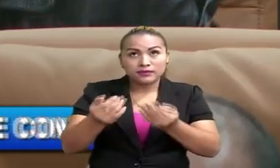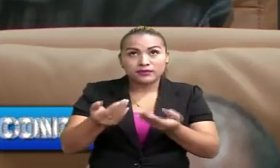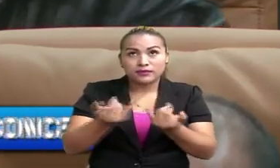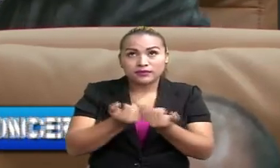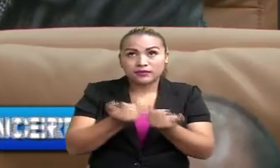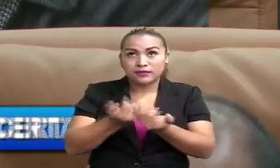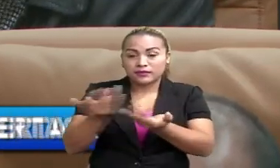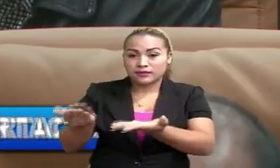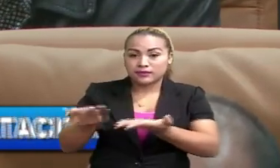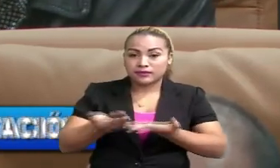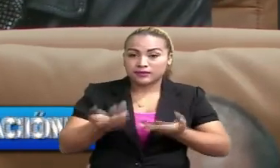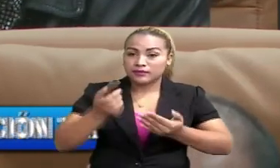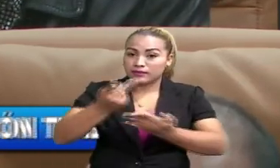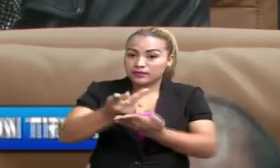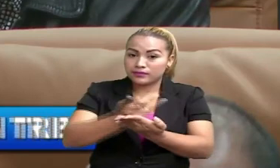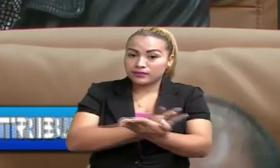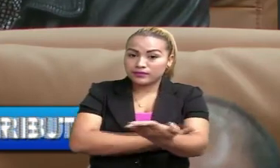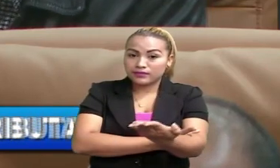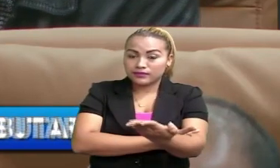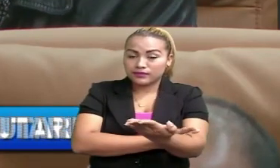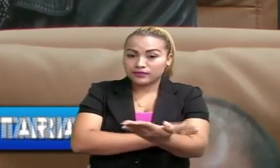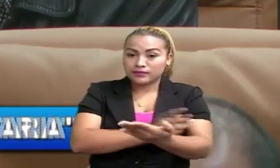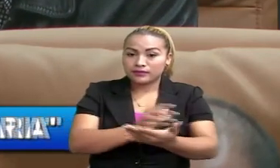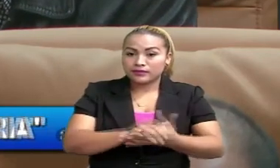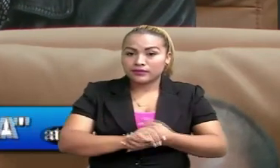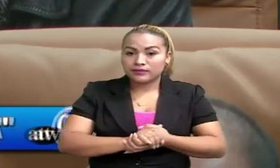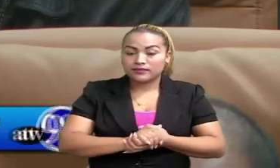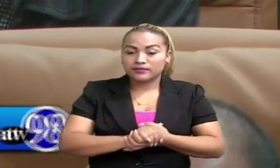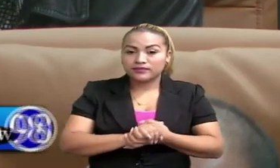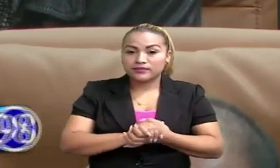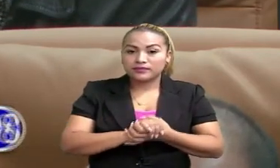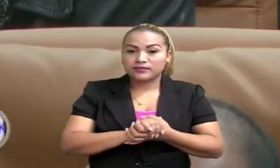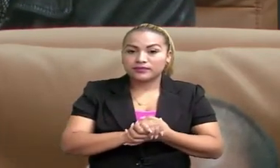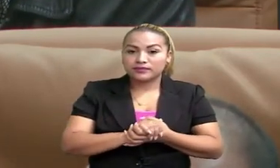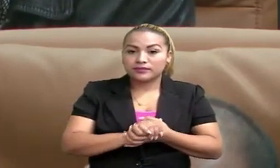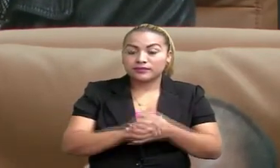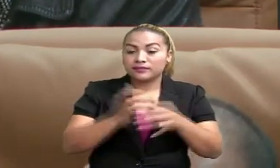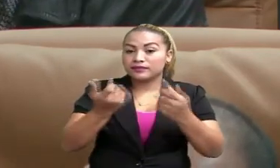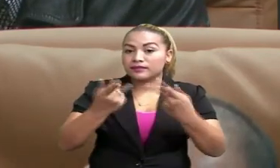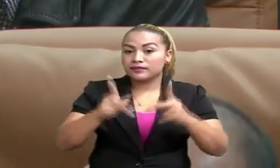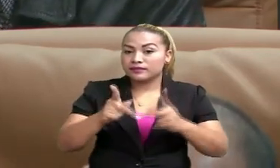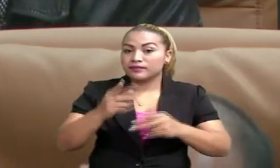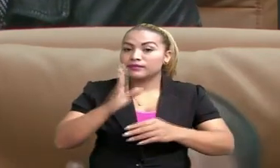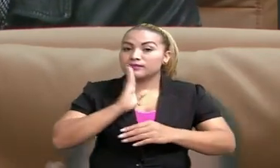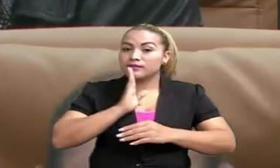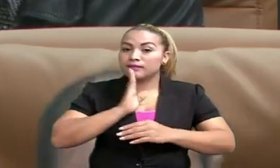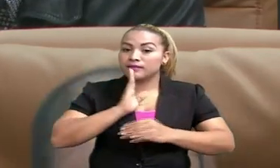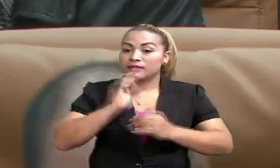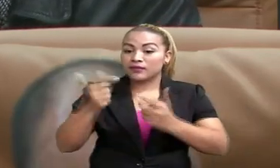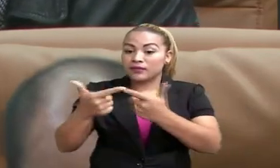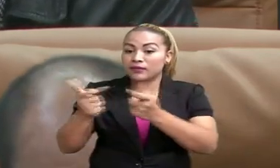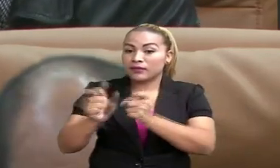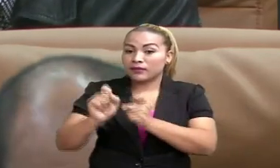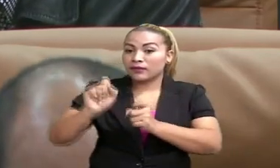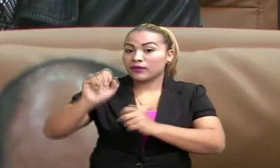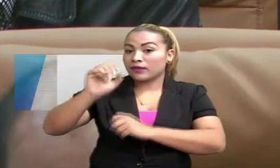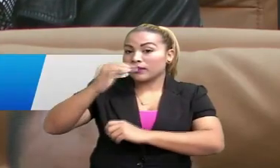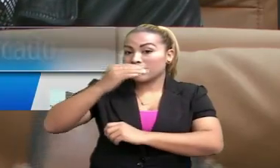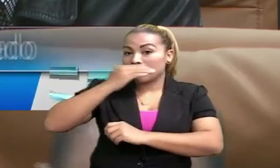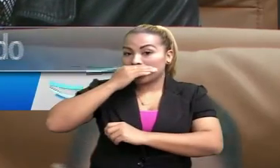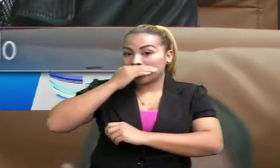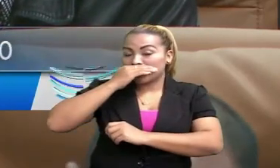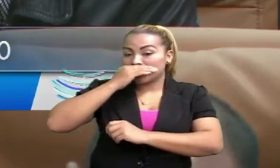retirar el proyecto. Hombre, al menos el Frente Sandinista de Liberación